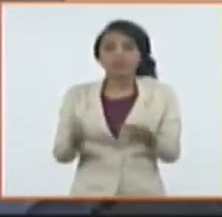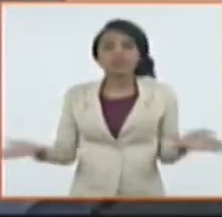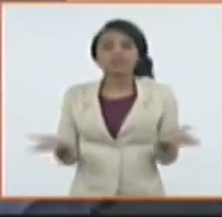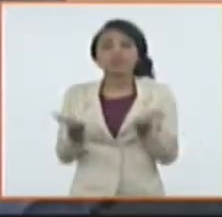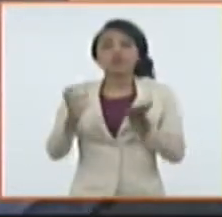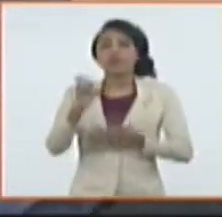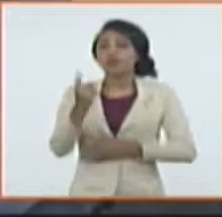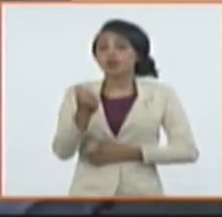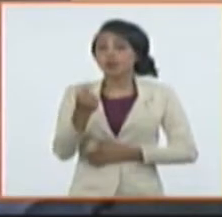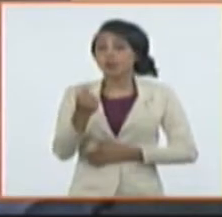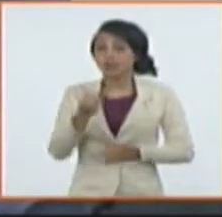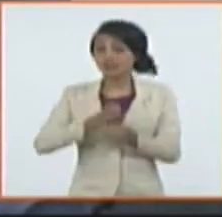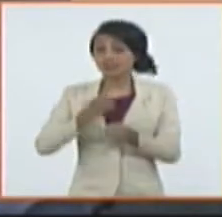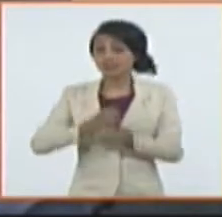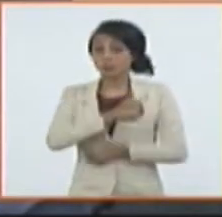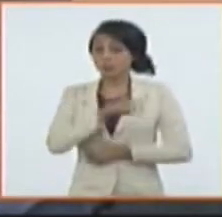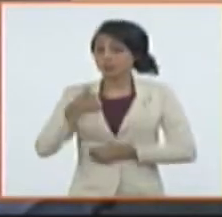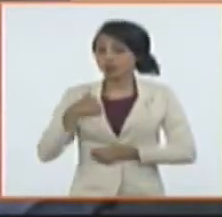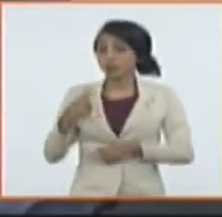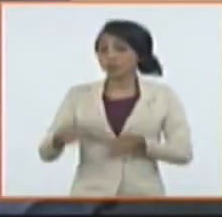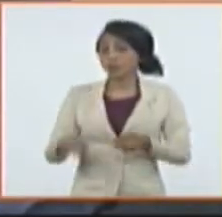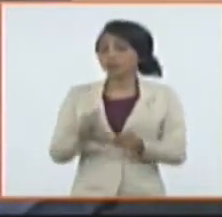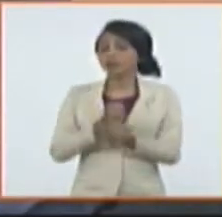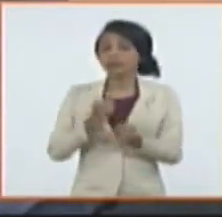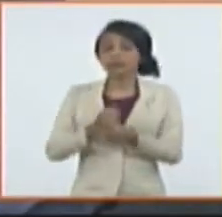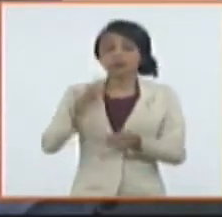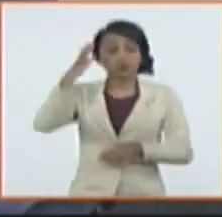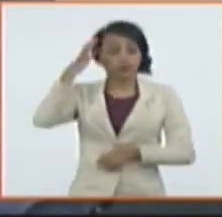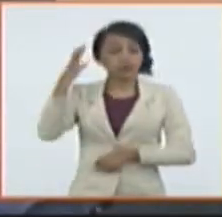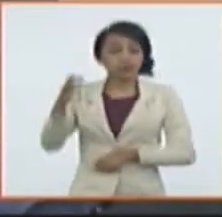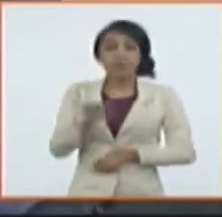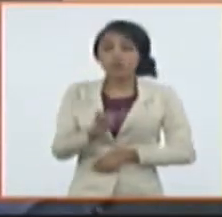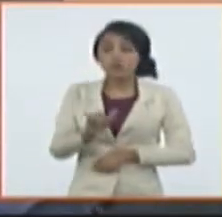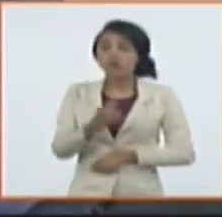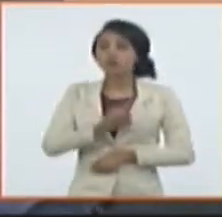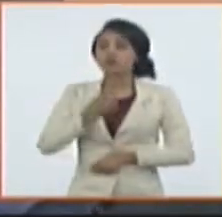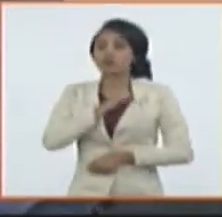privado. La apuesta que tenemos a que el turismo inicie